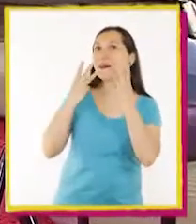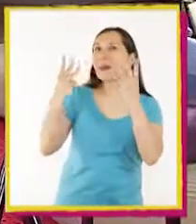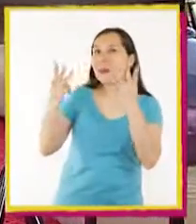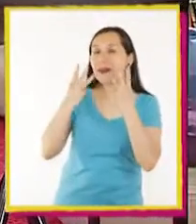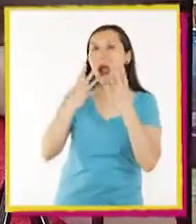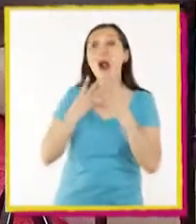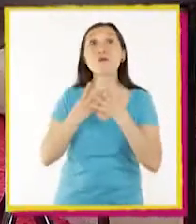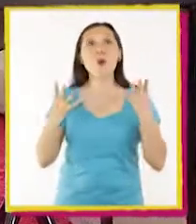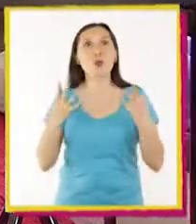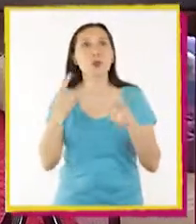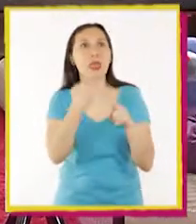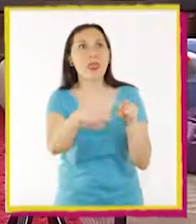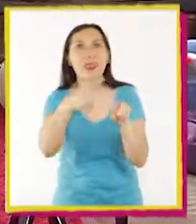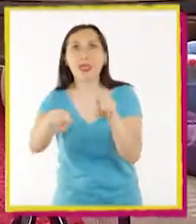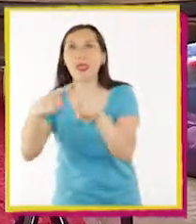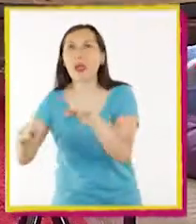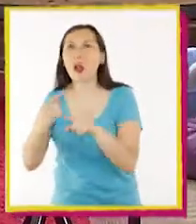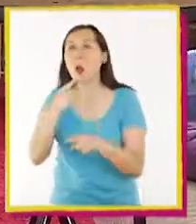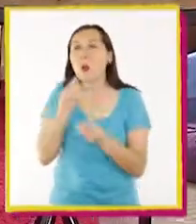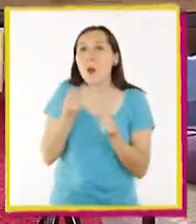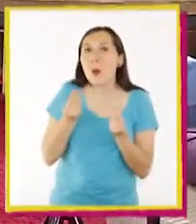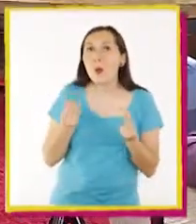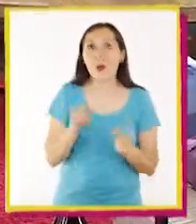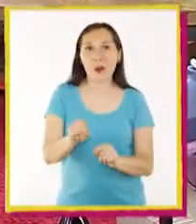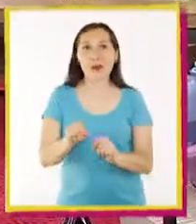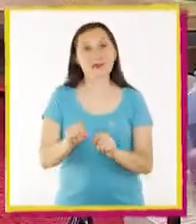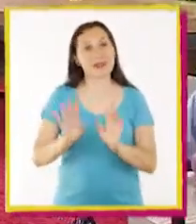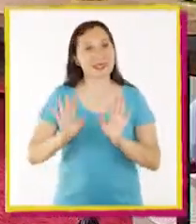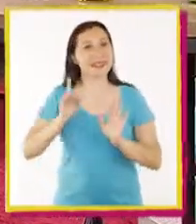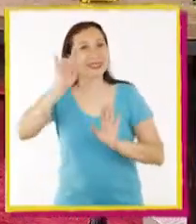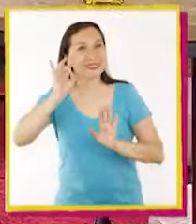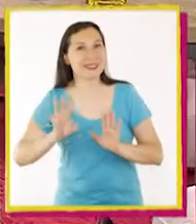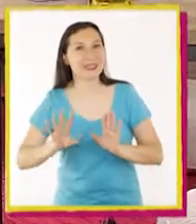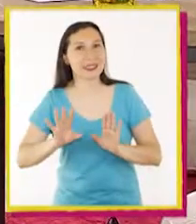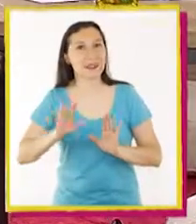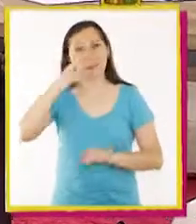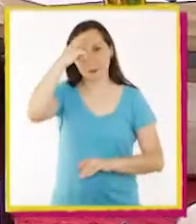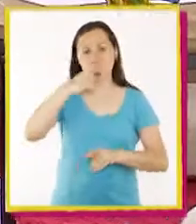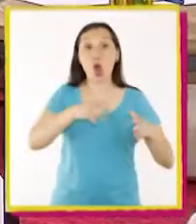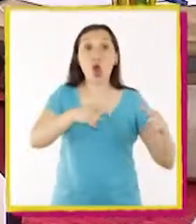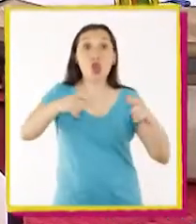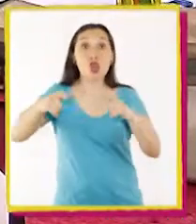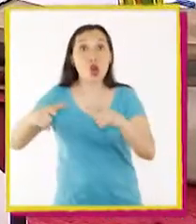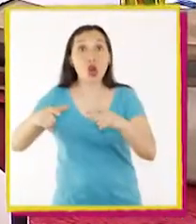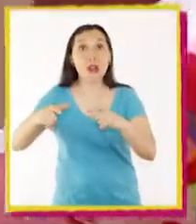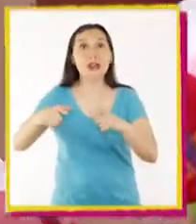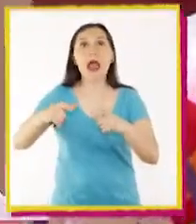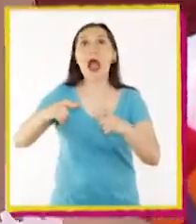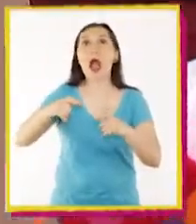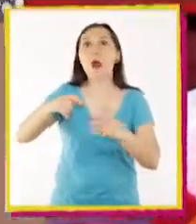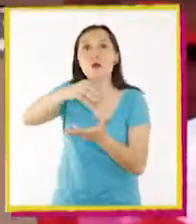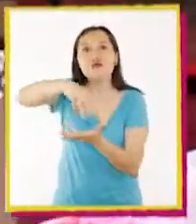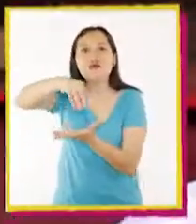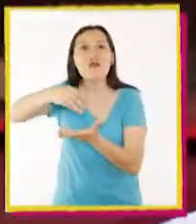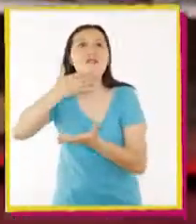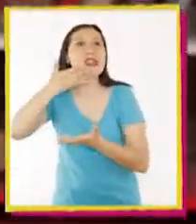¡Wow! Son muchos gustos diferentes. Ya sé. Soy una torta de